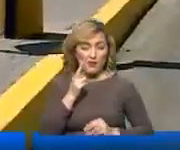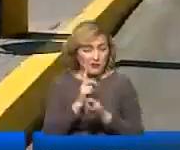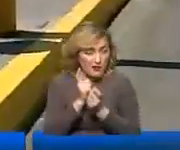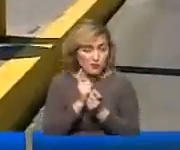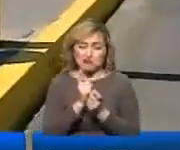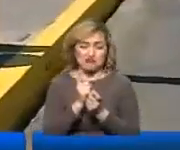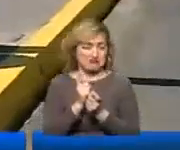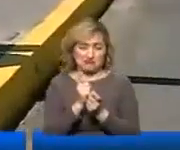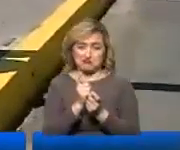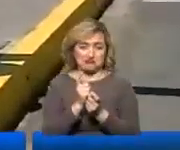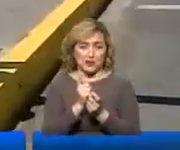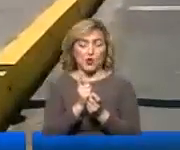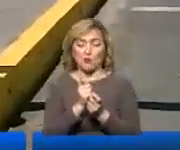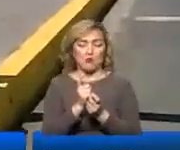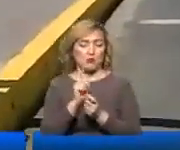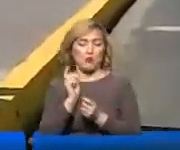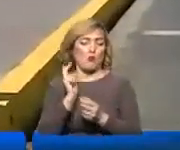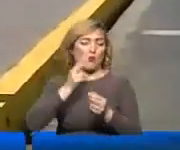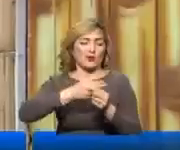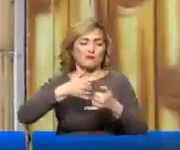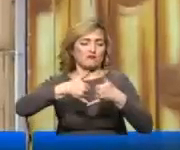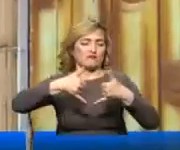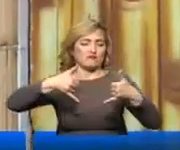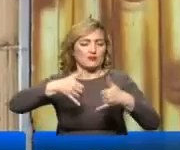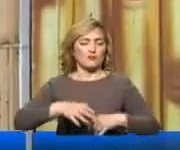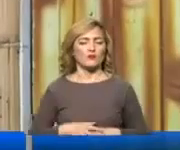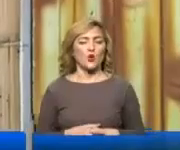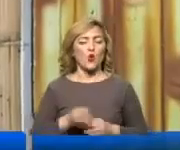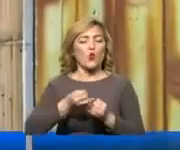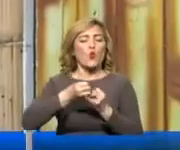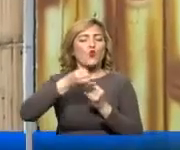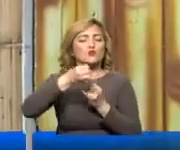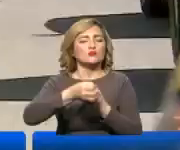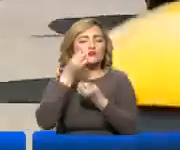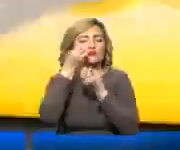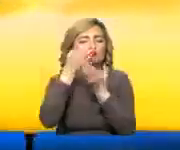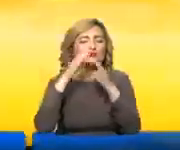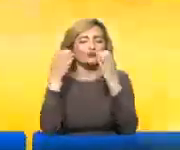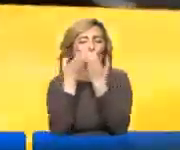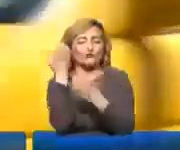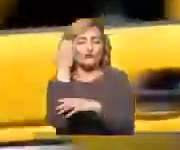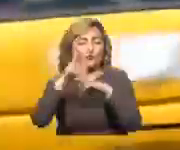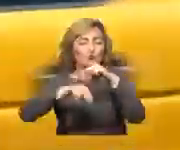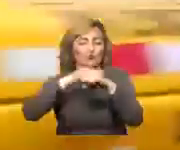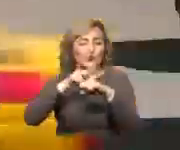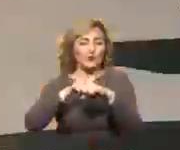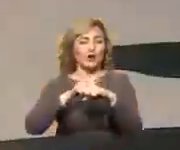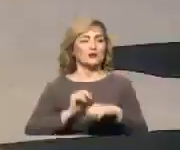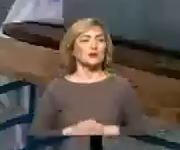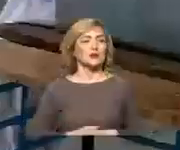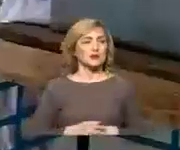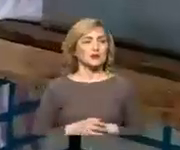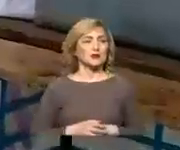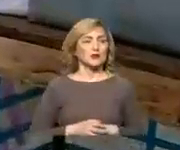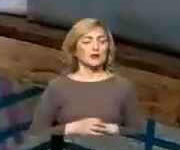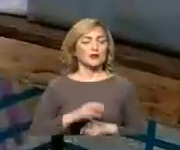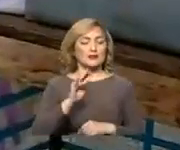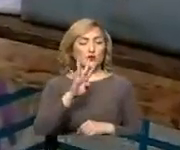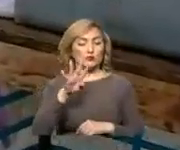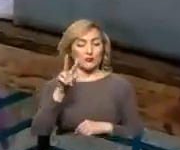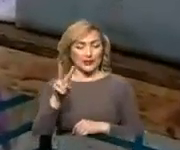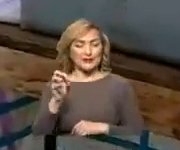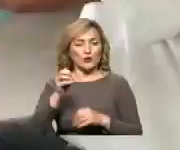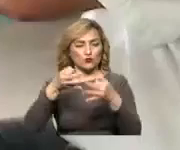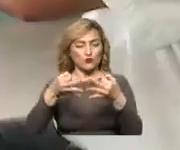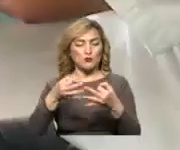según la última información del coe nacional en esta provincia y 720 casos de kobe 19 confirmados con imágenes de